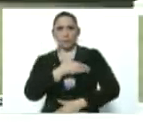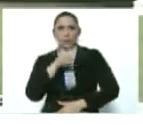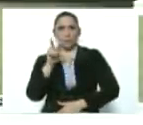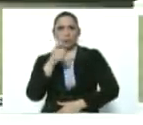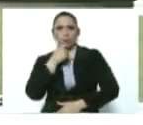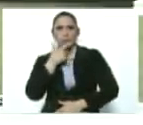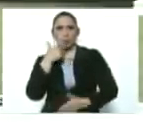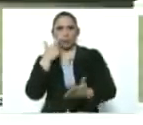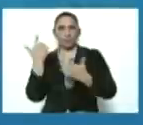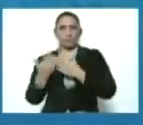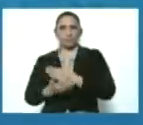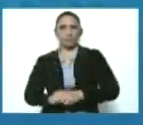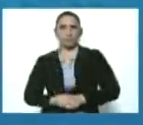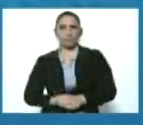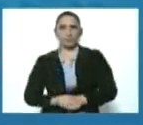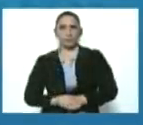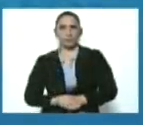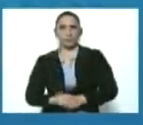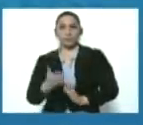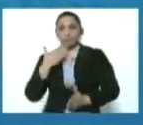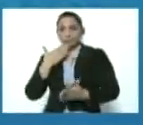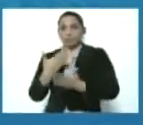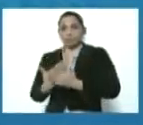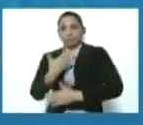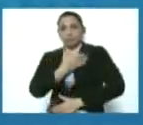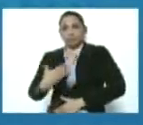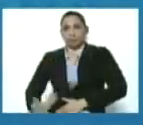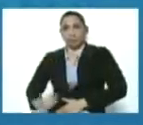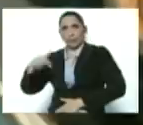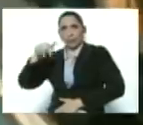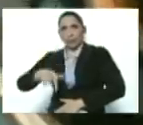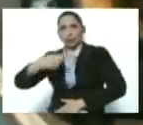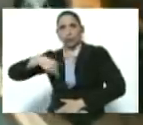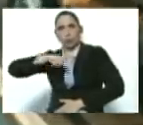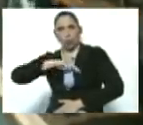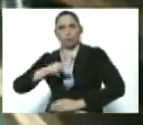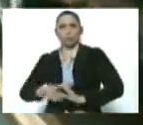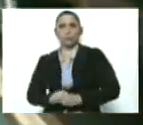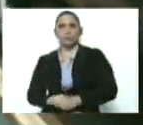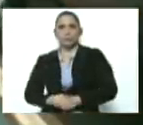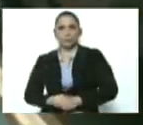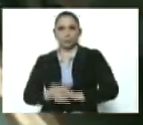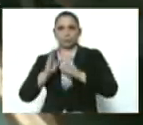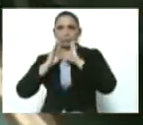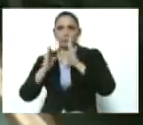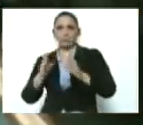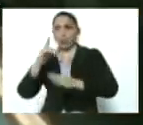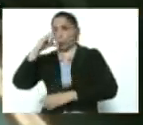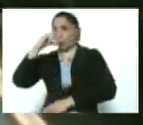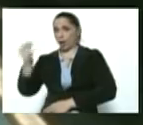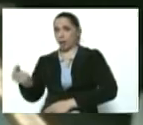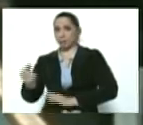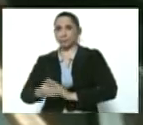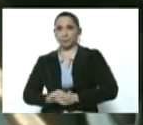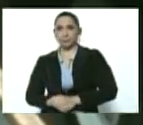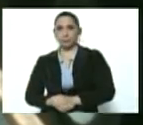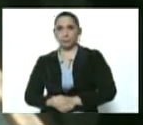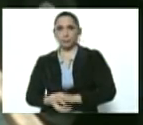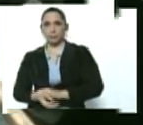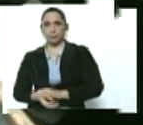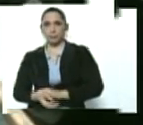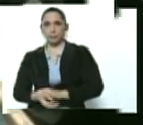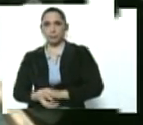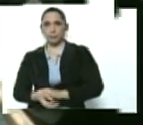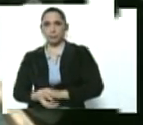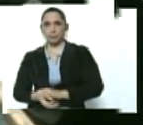adelante gracias presidente aquí nos encontramos desde el peaje de guacara en el municipio guacara